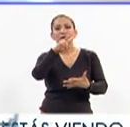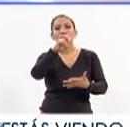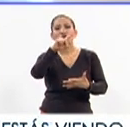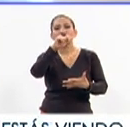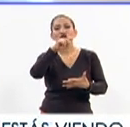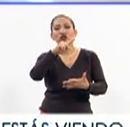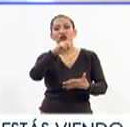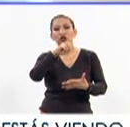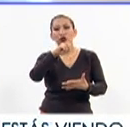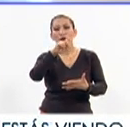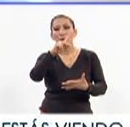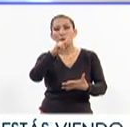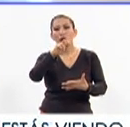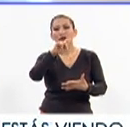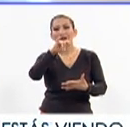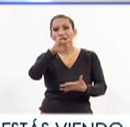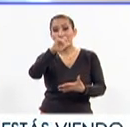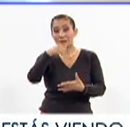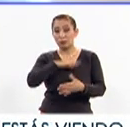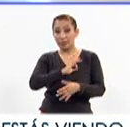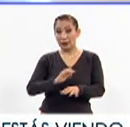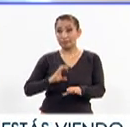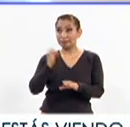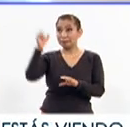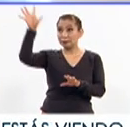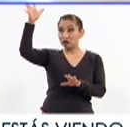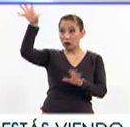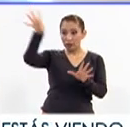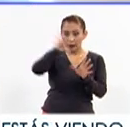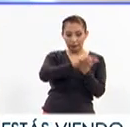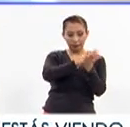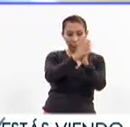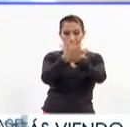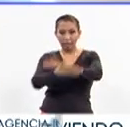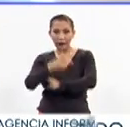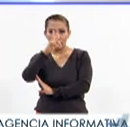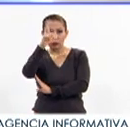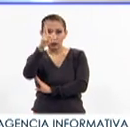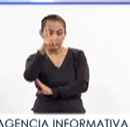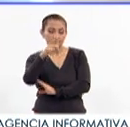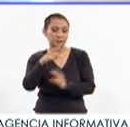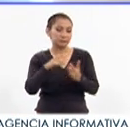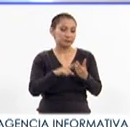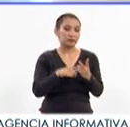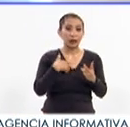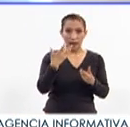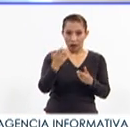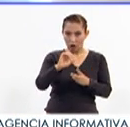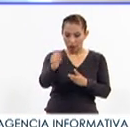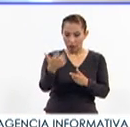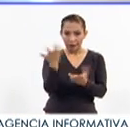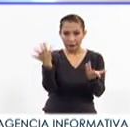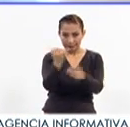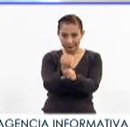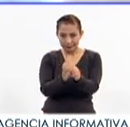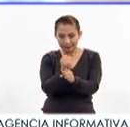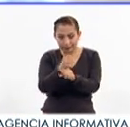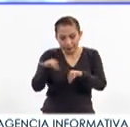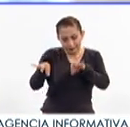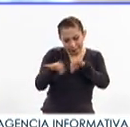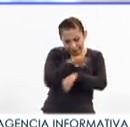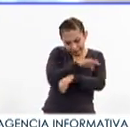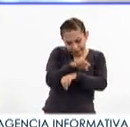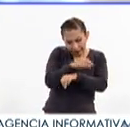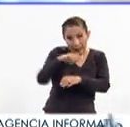que pueden aprovechar la energía del sol y convertirla en electricidad. También hacemos investigación en diseñar